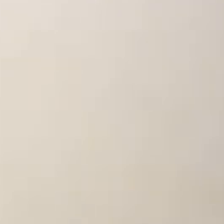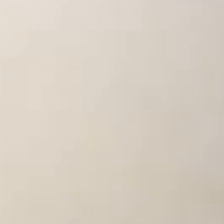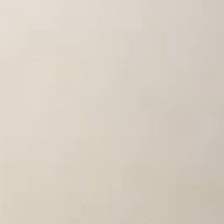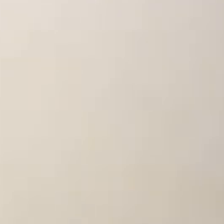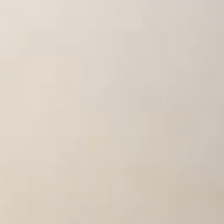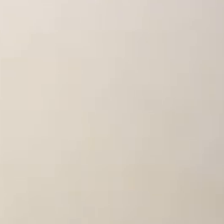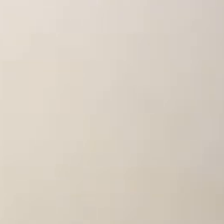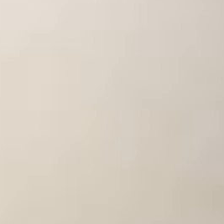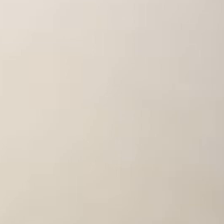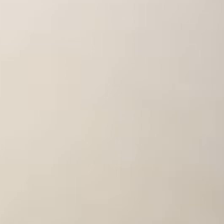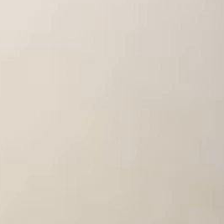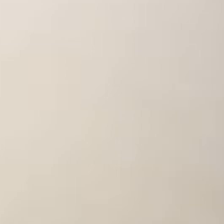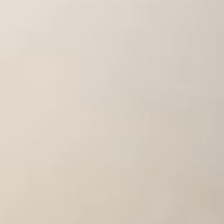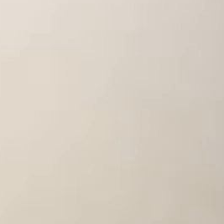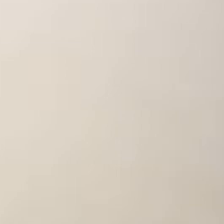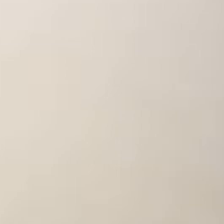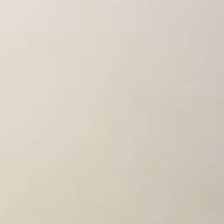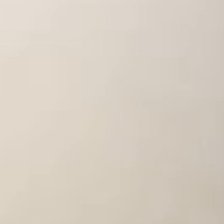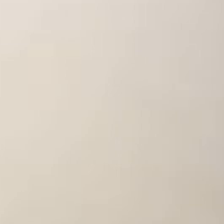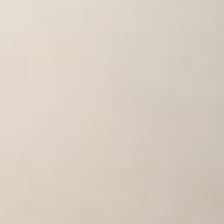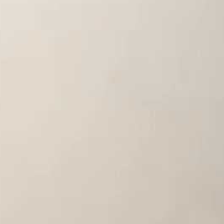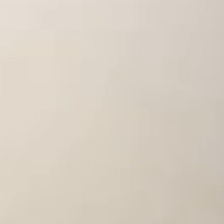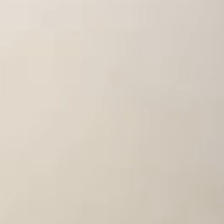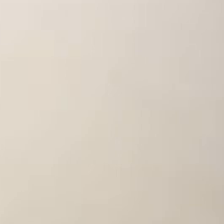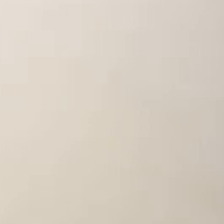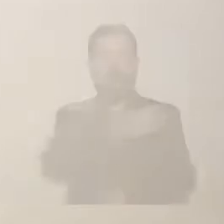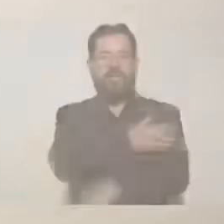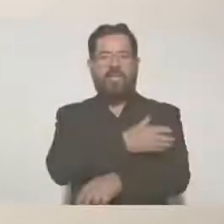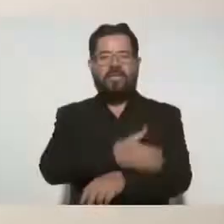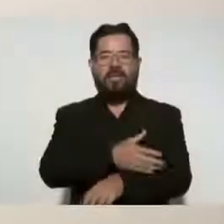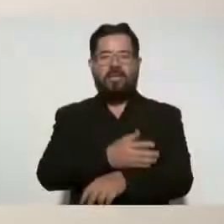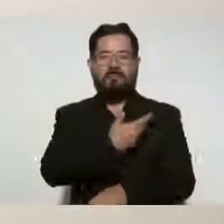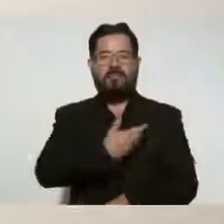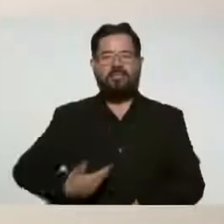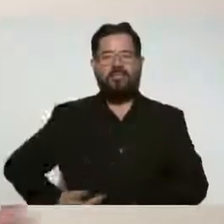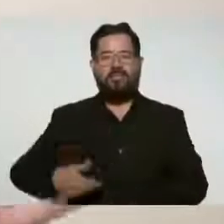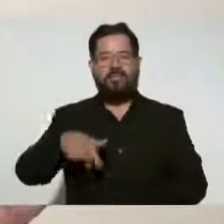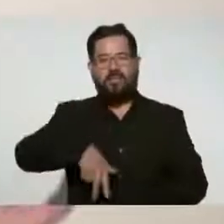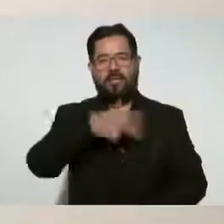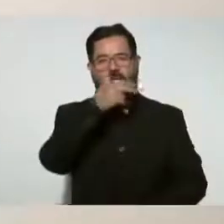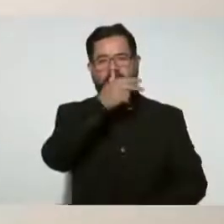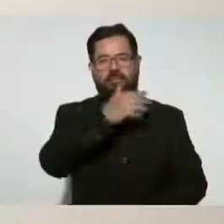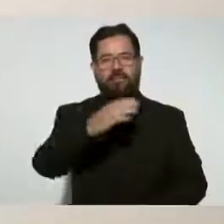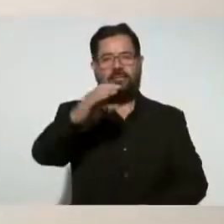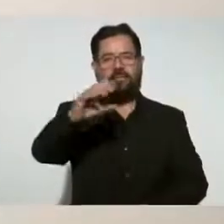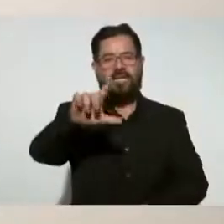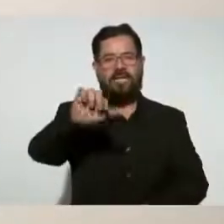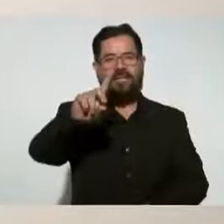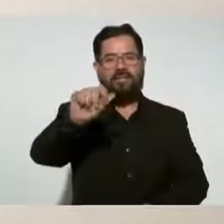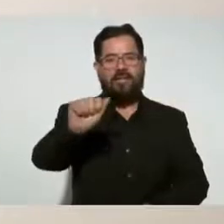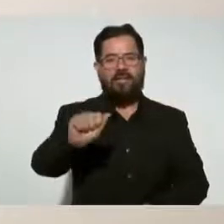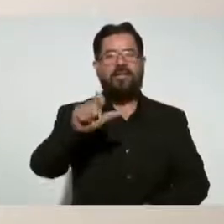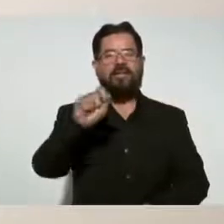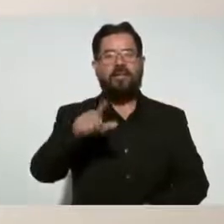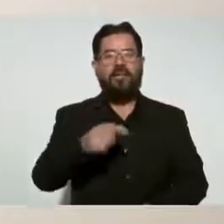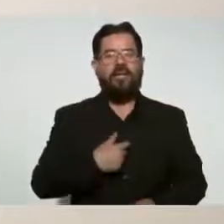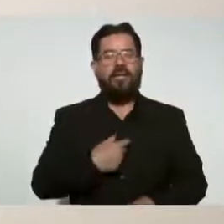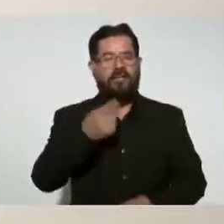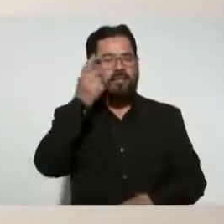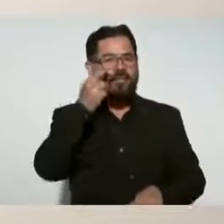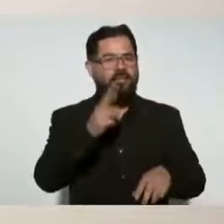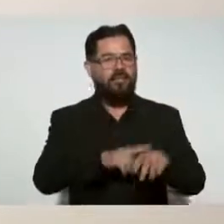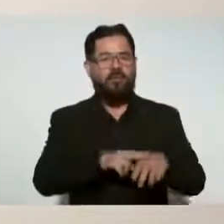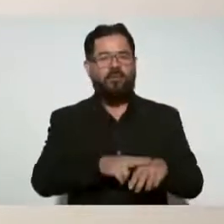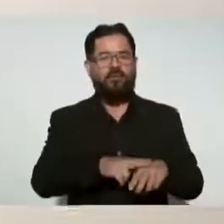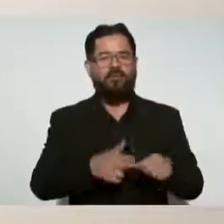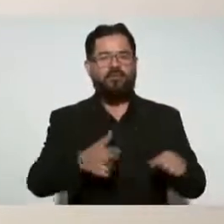Juan Ferrer, director de Insabin, a mi compañera presidenta municipal Célida López y por supuesto al director del Hospital de